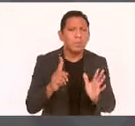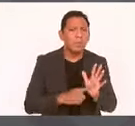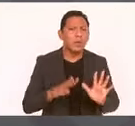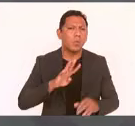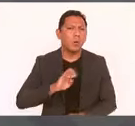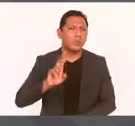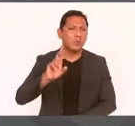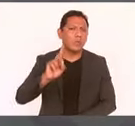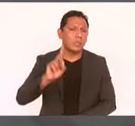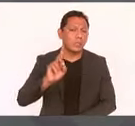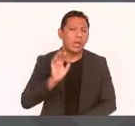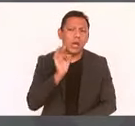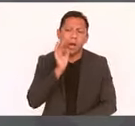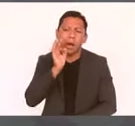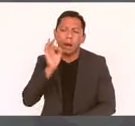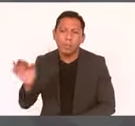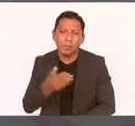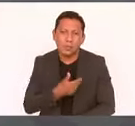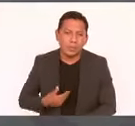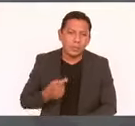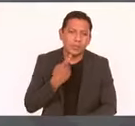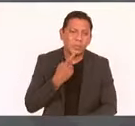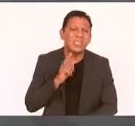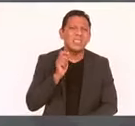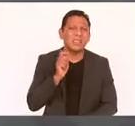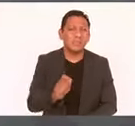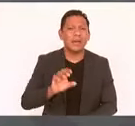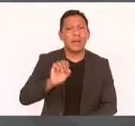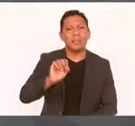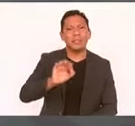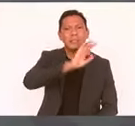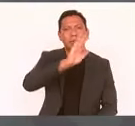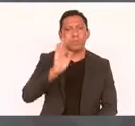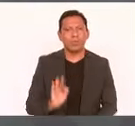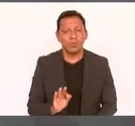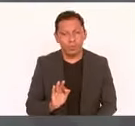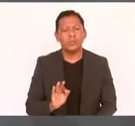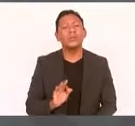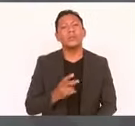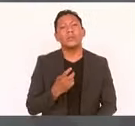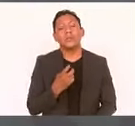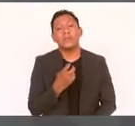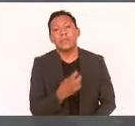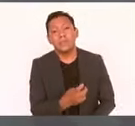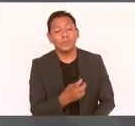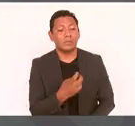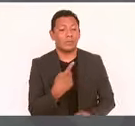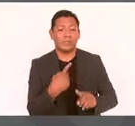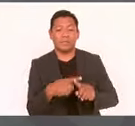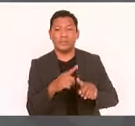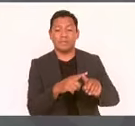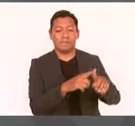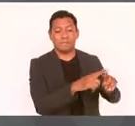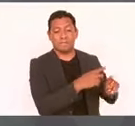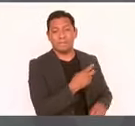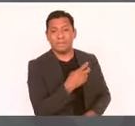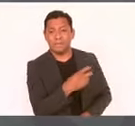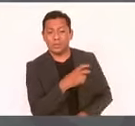1.430, señor presidente, que representan más del 60% del universo total